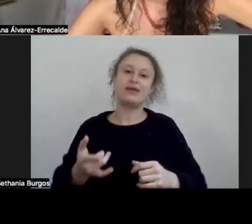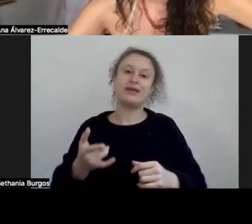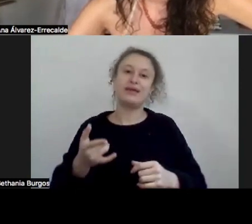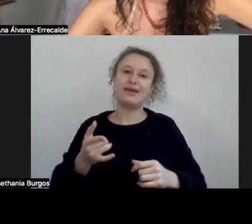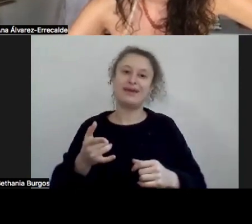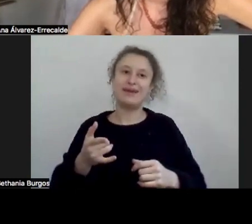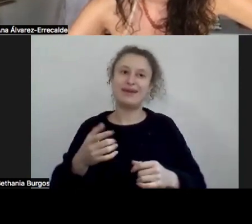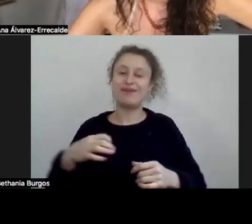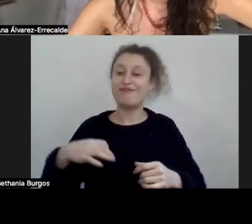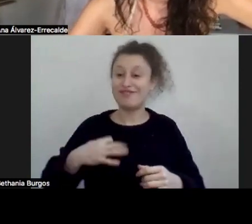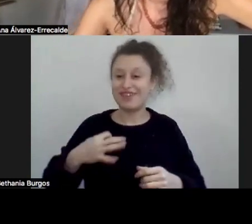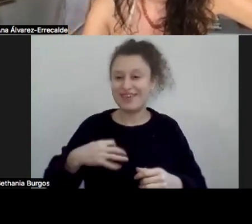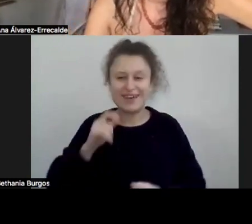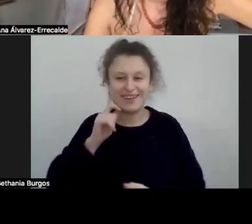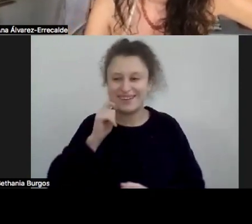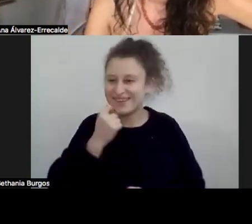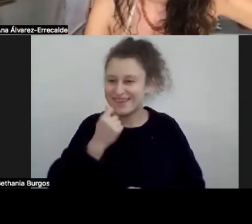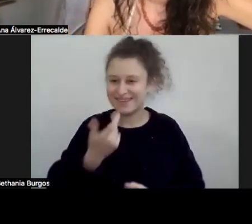Eh,